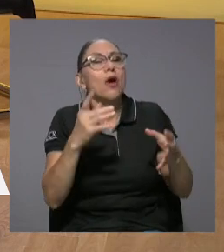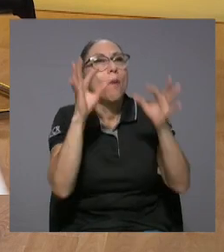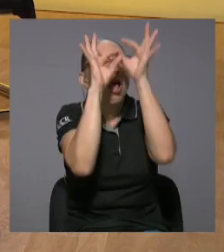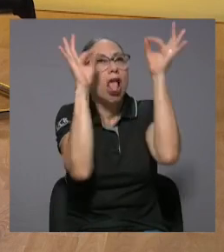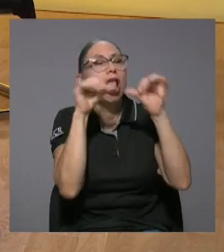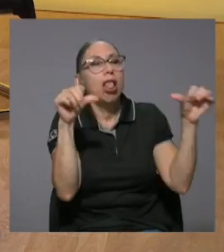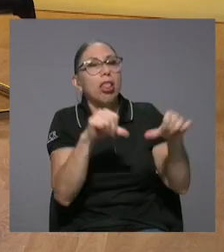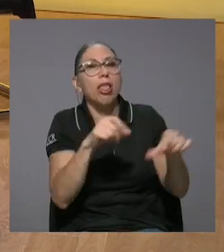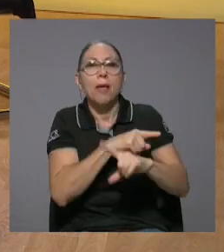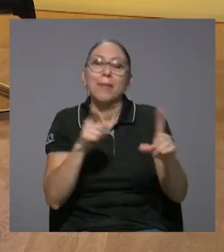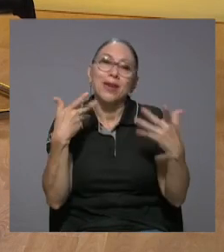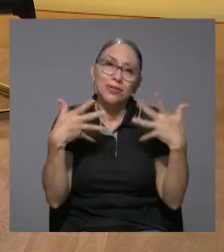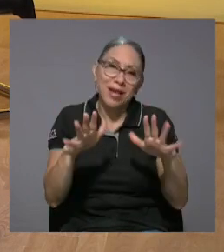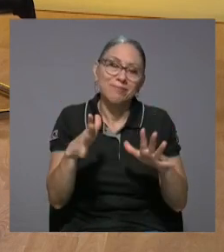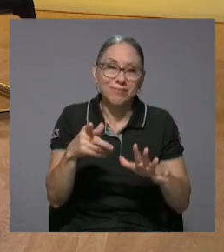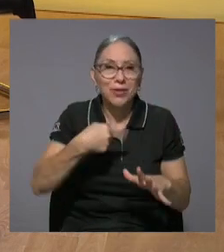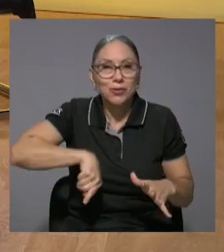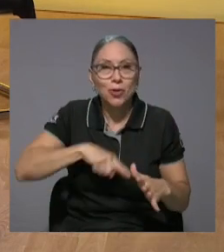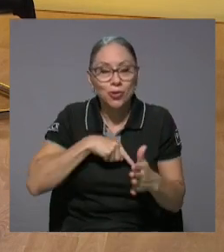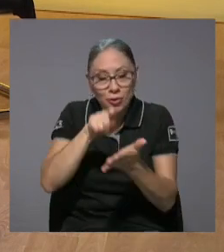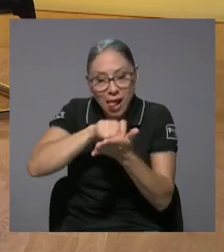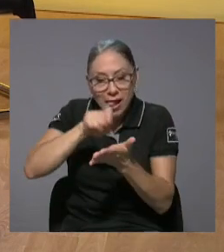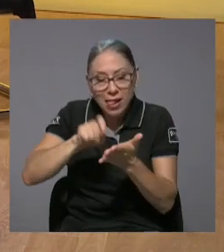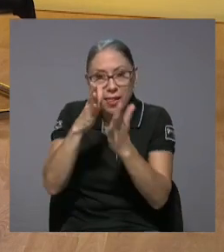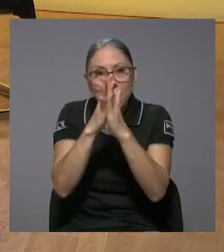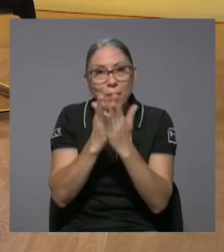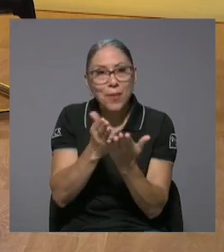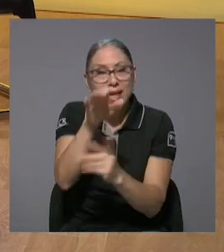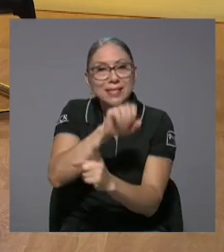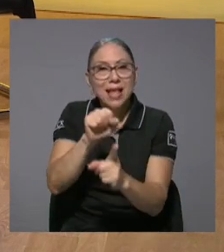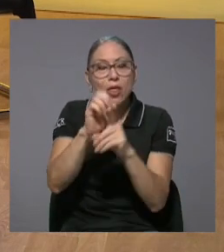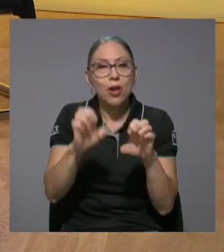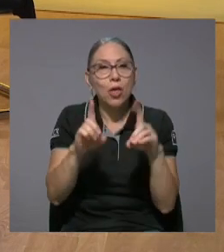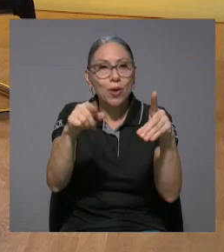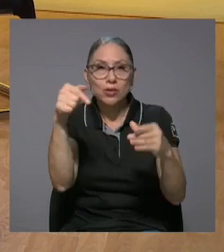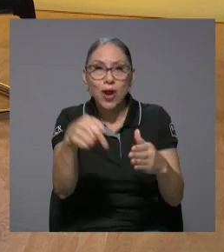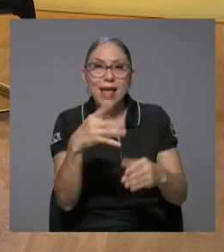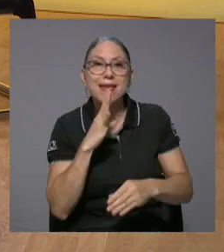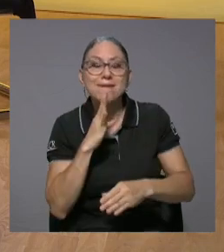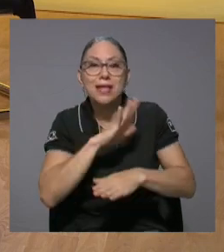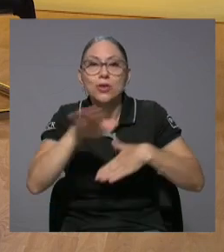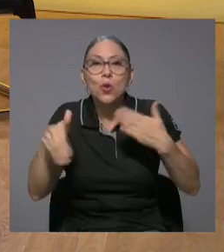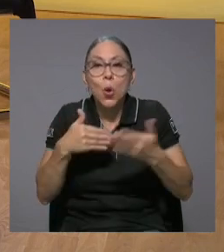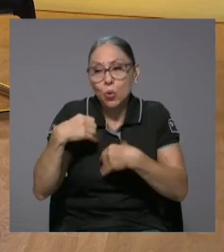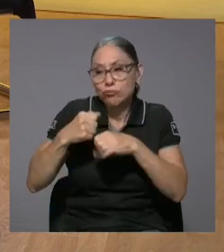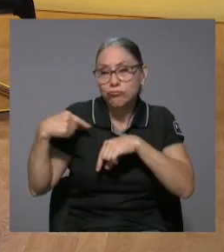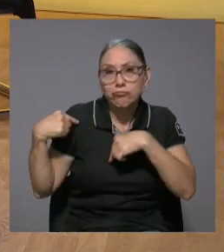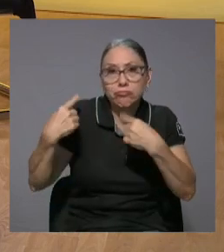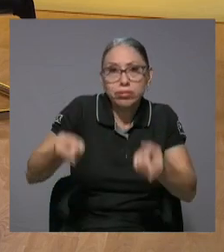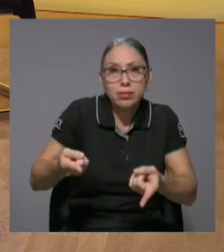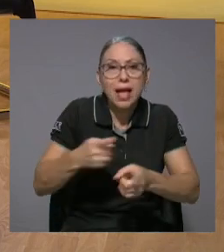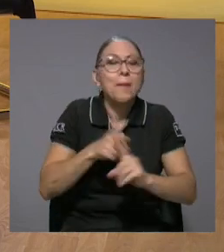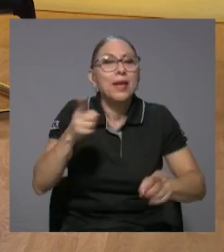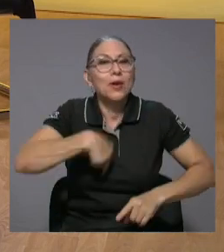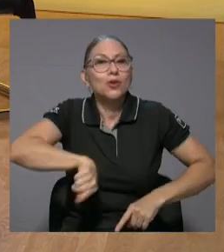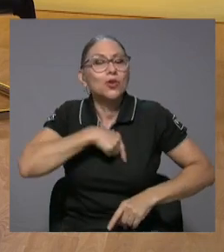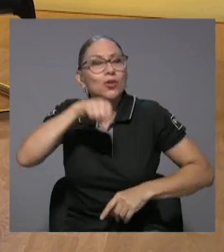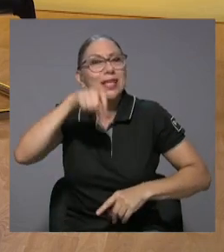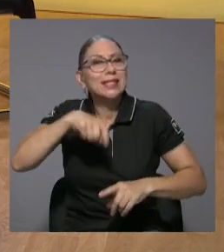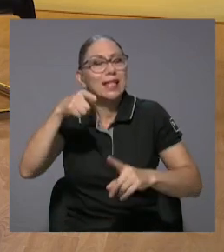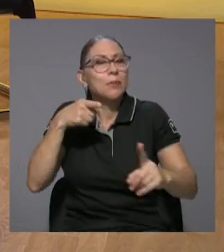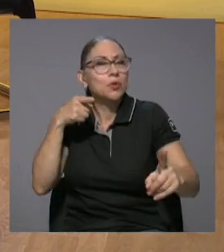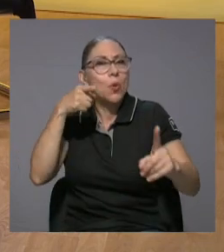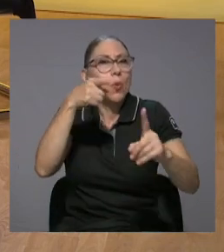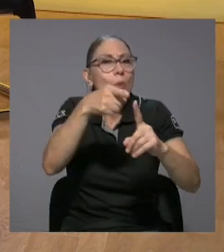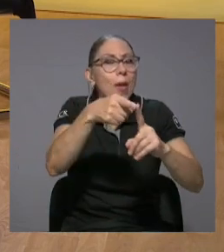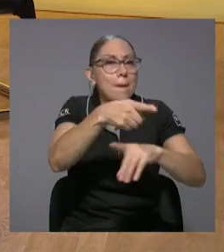es una rendición de cuentas, por ejemplo, del sistema universitario y muchas otras, pero entonces necesitamos unos horizontes de planificación de mediano